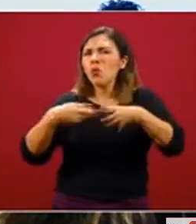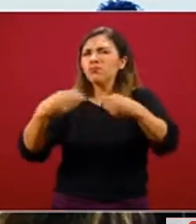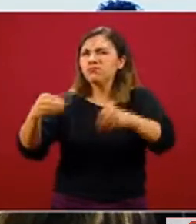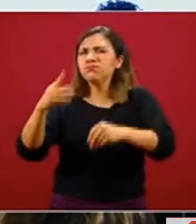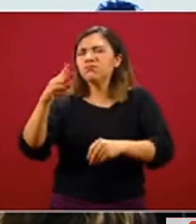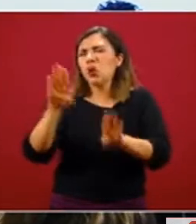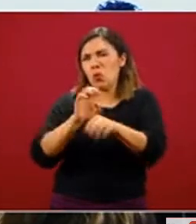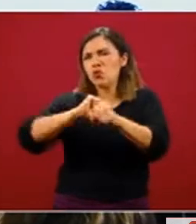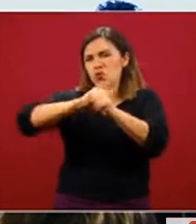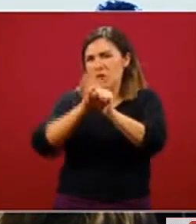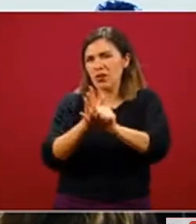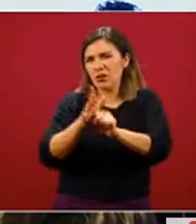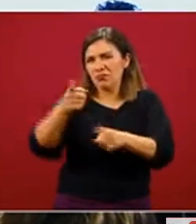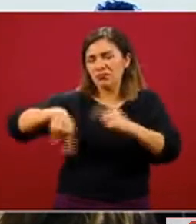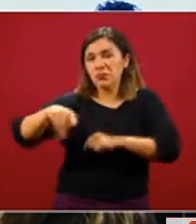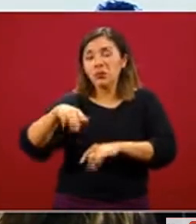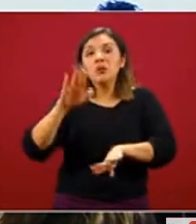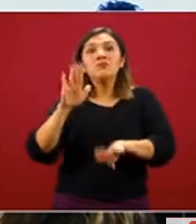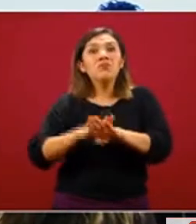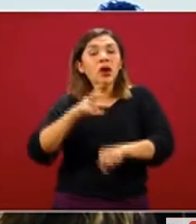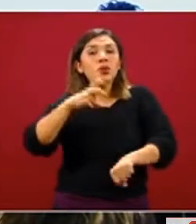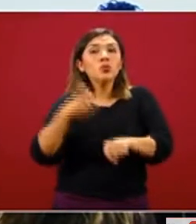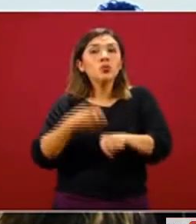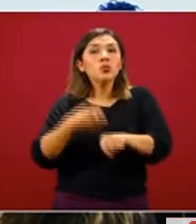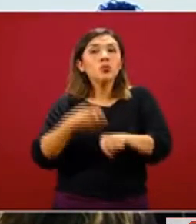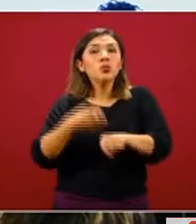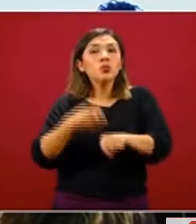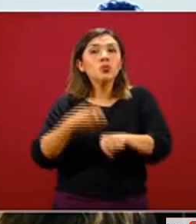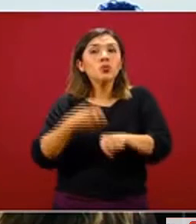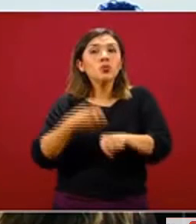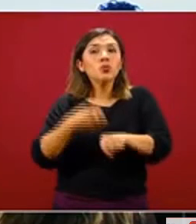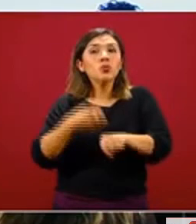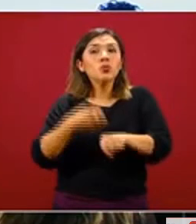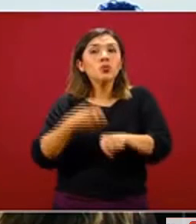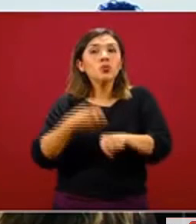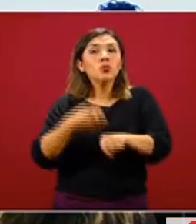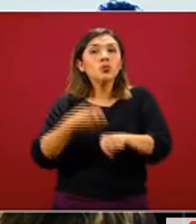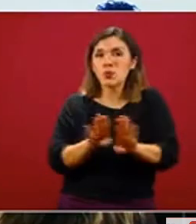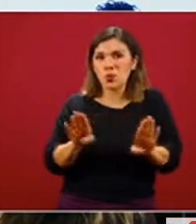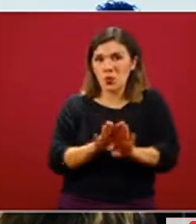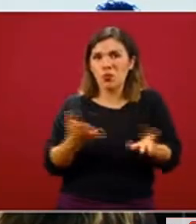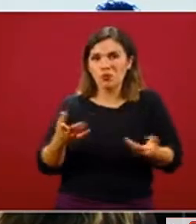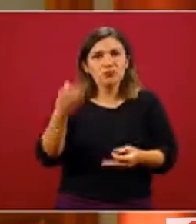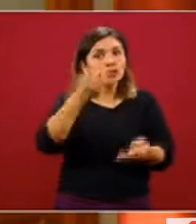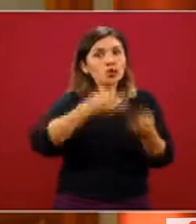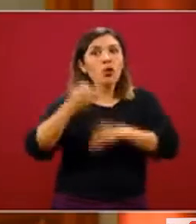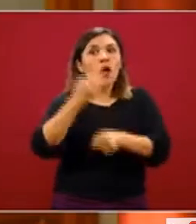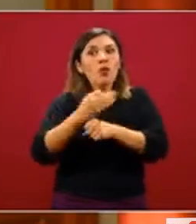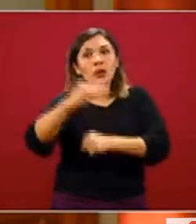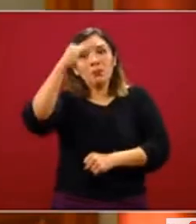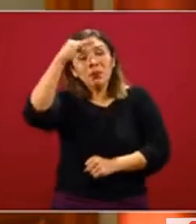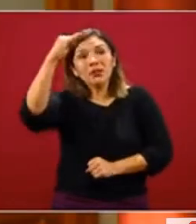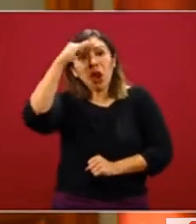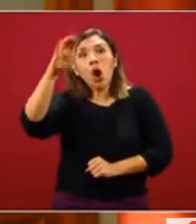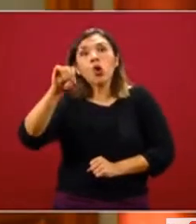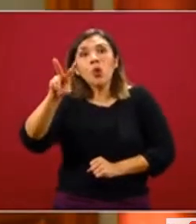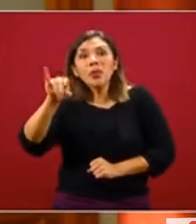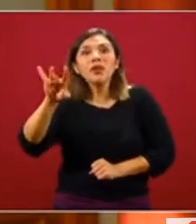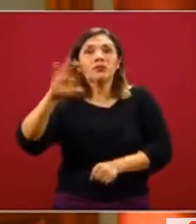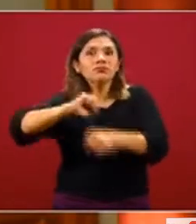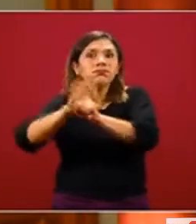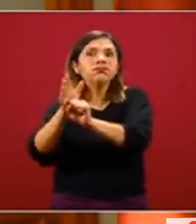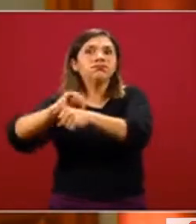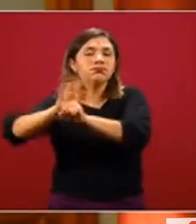tenemos de COVID, ¿qué tanto impacta en la vigilancia epidemiológica, ¿no? Digo, porque si todo el mundo está pensando en COVID, igual hay